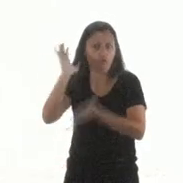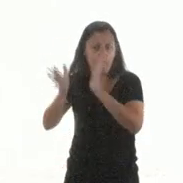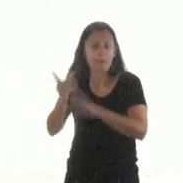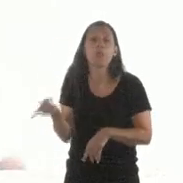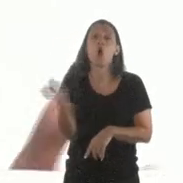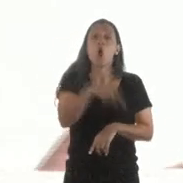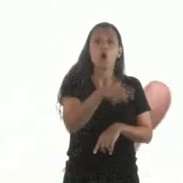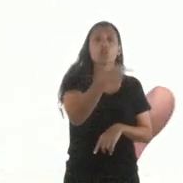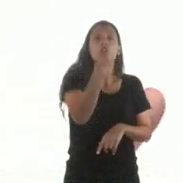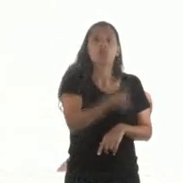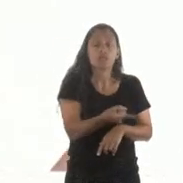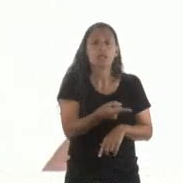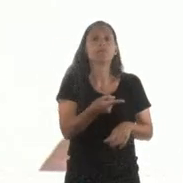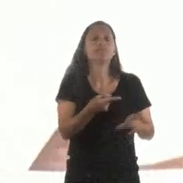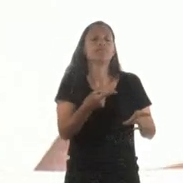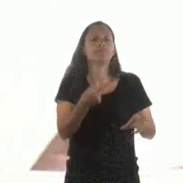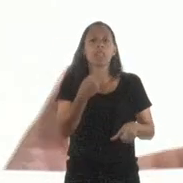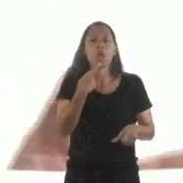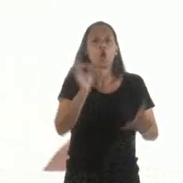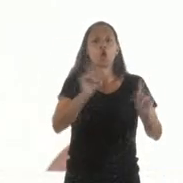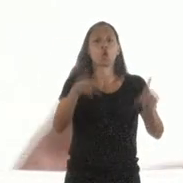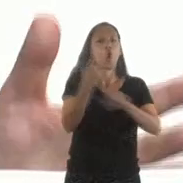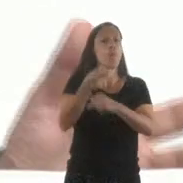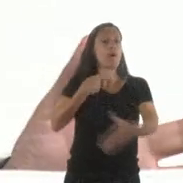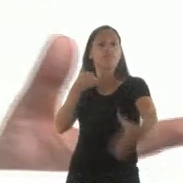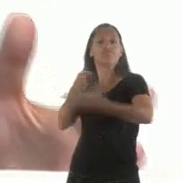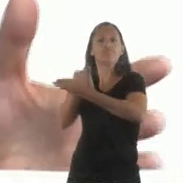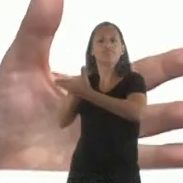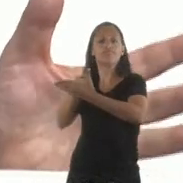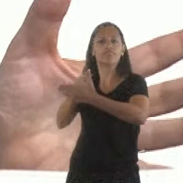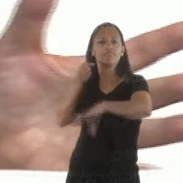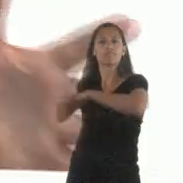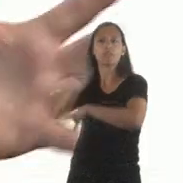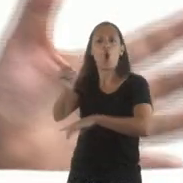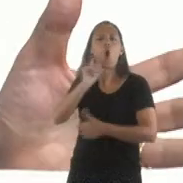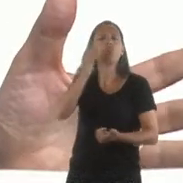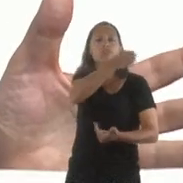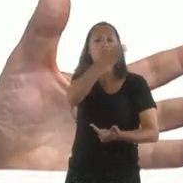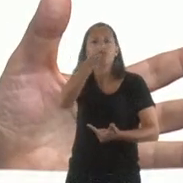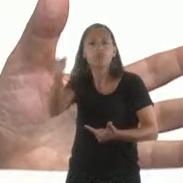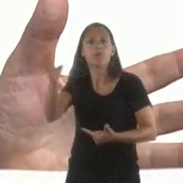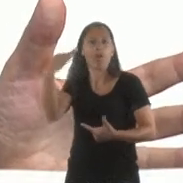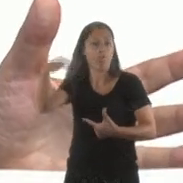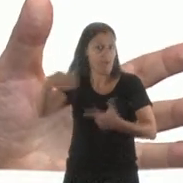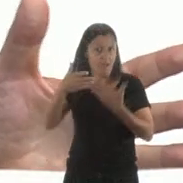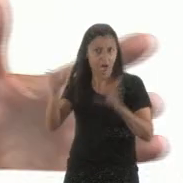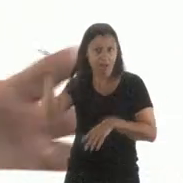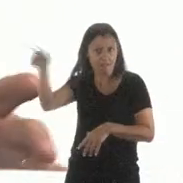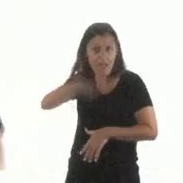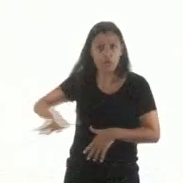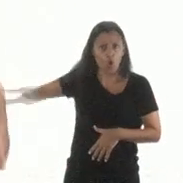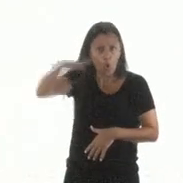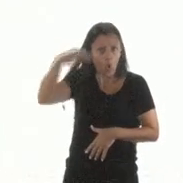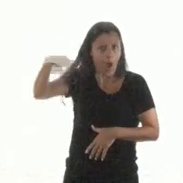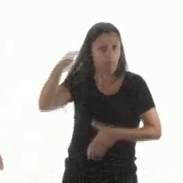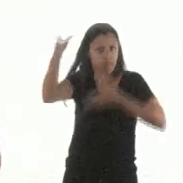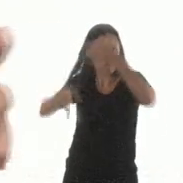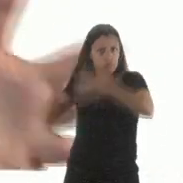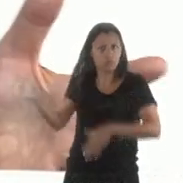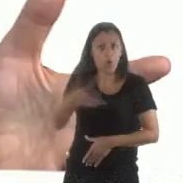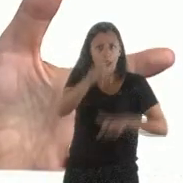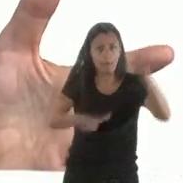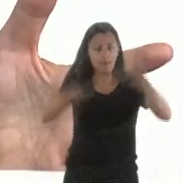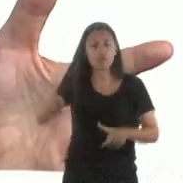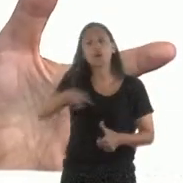choque de Joe Lewis que no les permitió acceder al camino de Ristra para recorrer la zona que debería estar habilitada. Y por otro lado, la